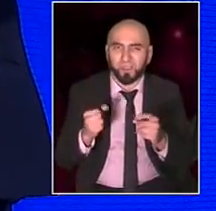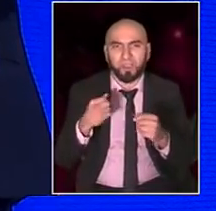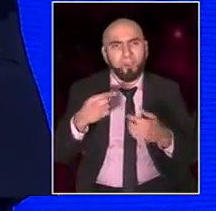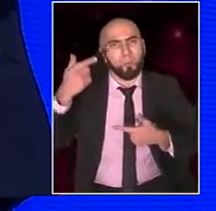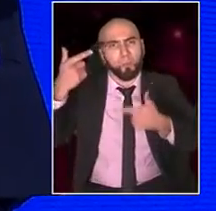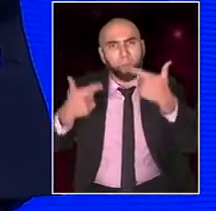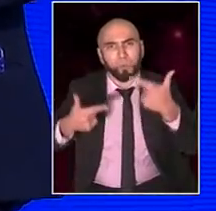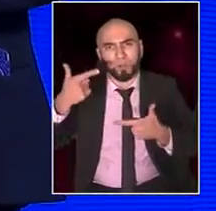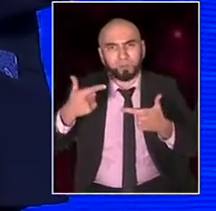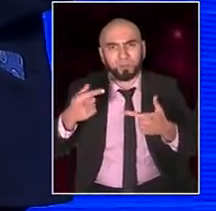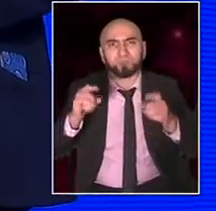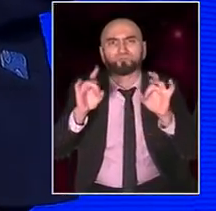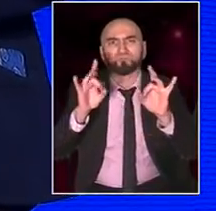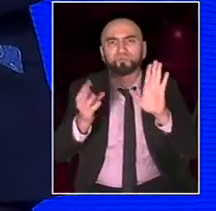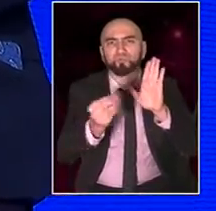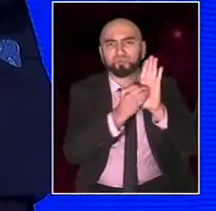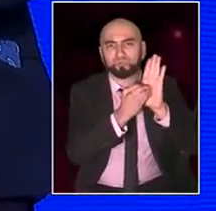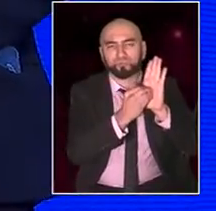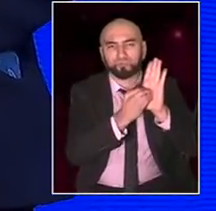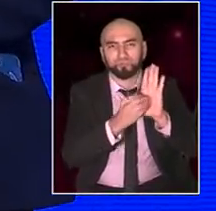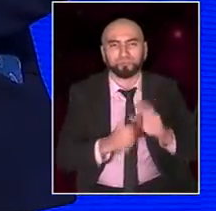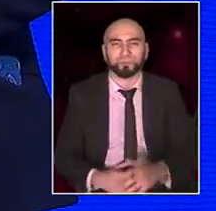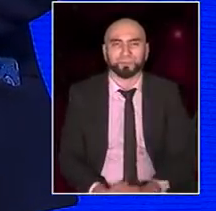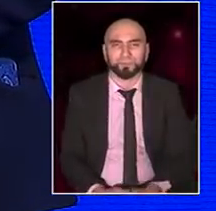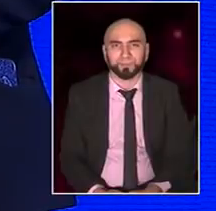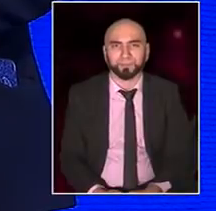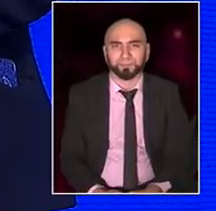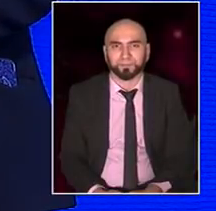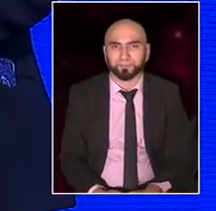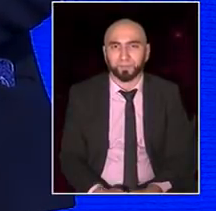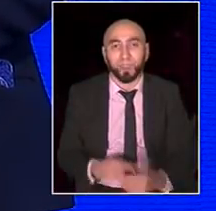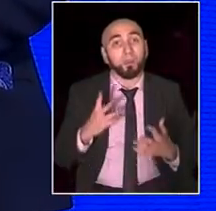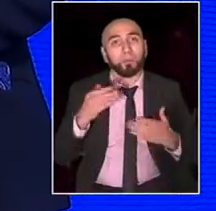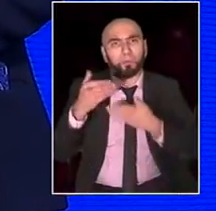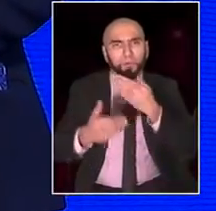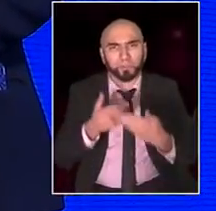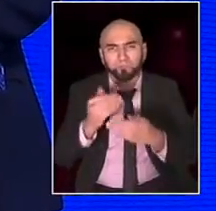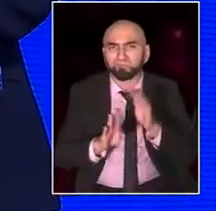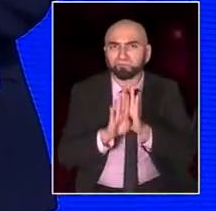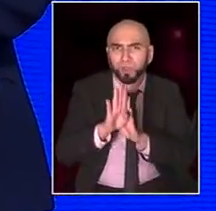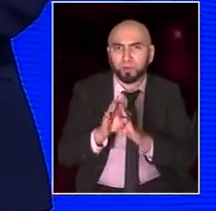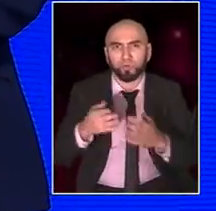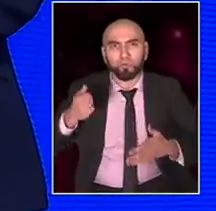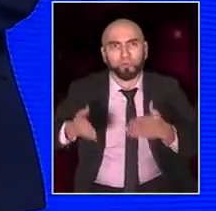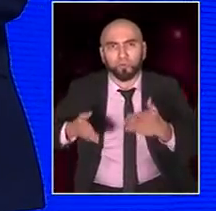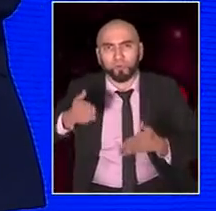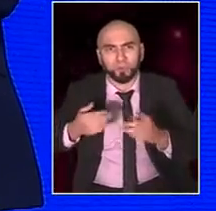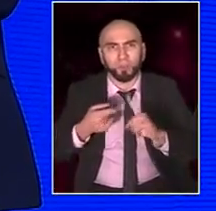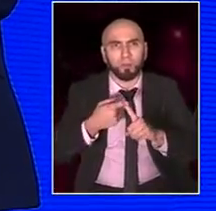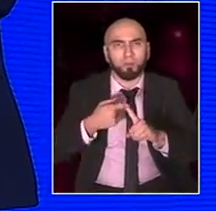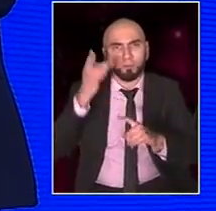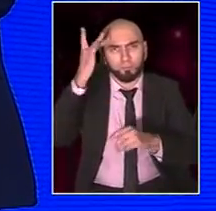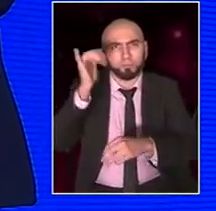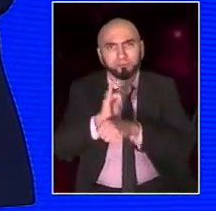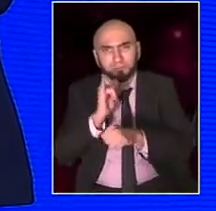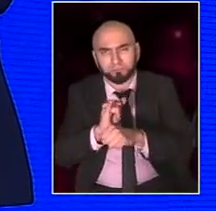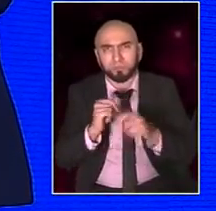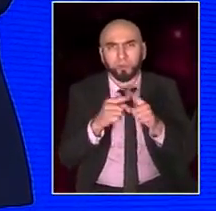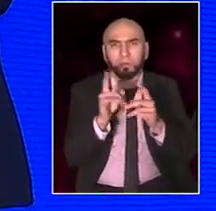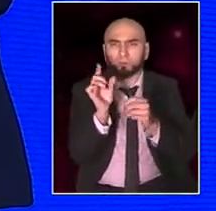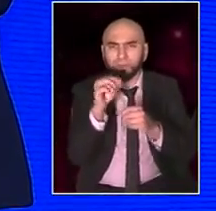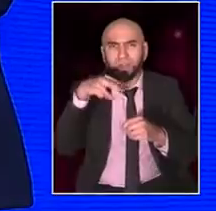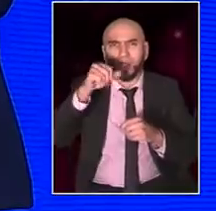política hoy. Los progresos de la robótica, la inteligencia artificial, Big Data, nanotecnología